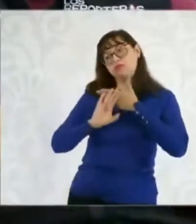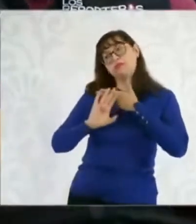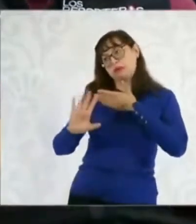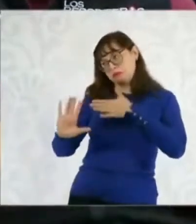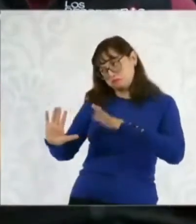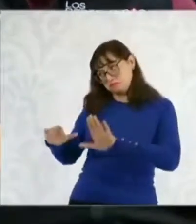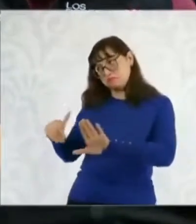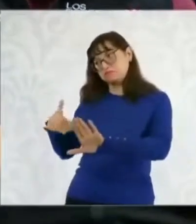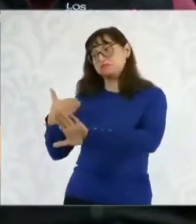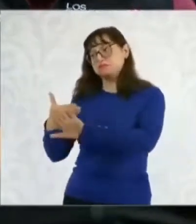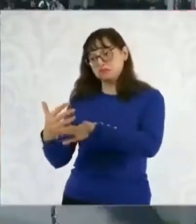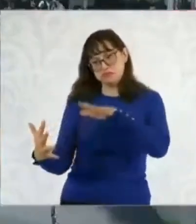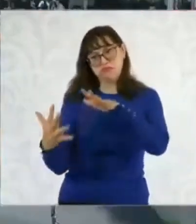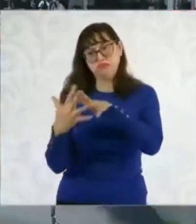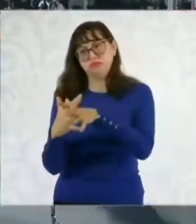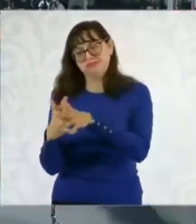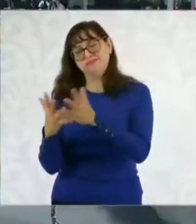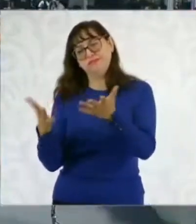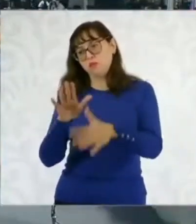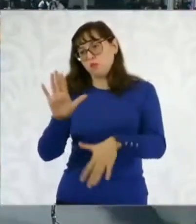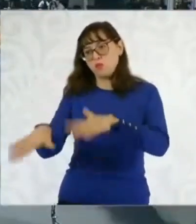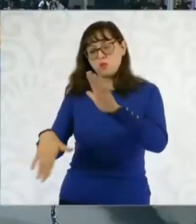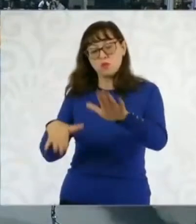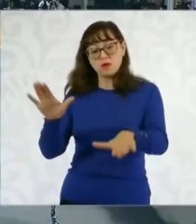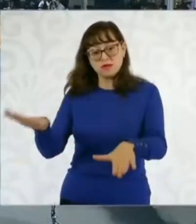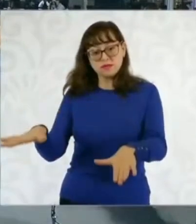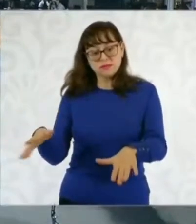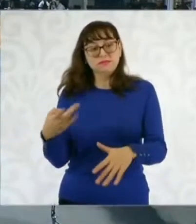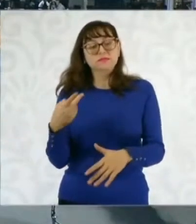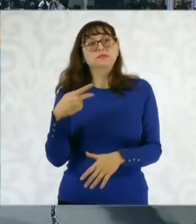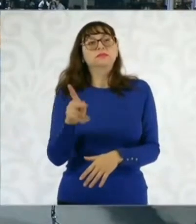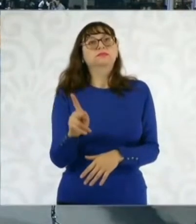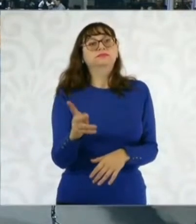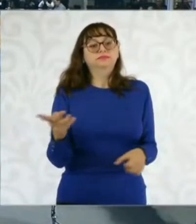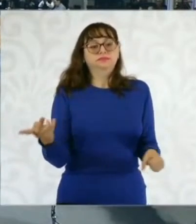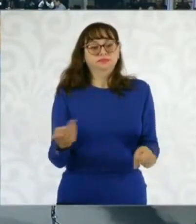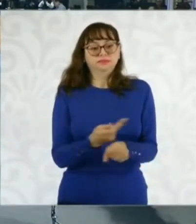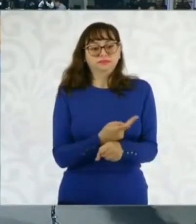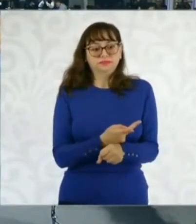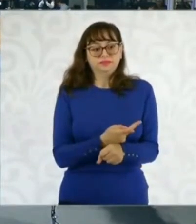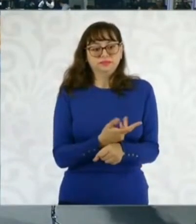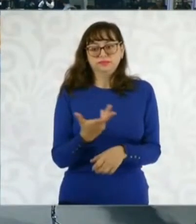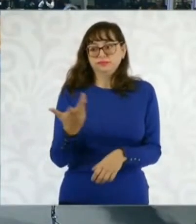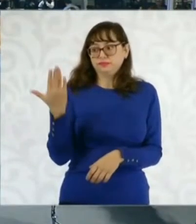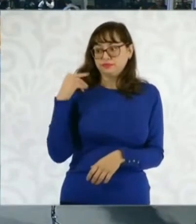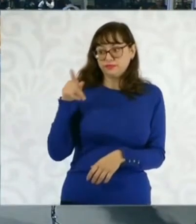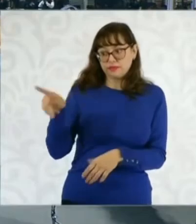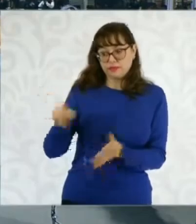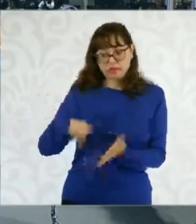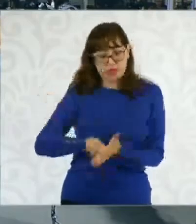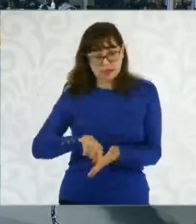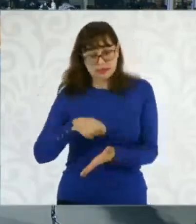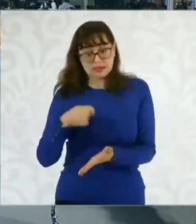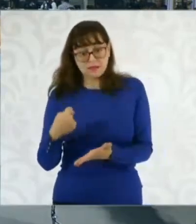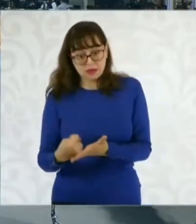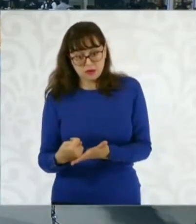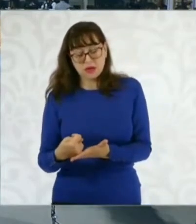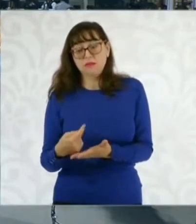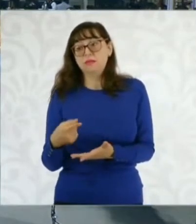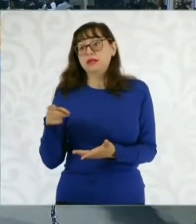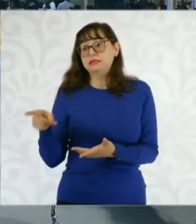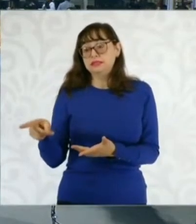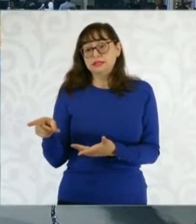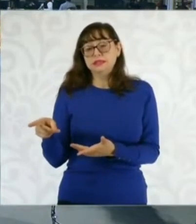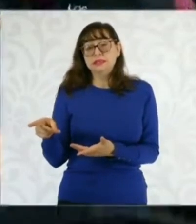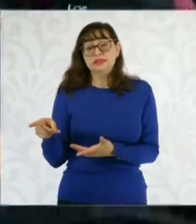porque primero fueron atacados. Ha habido algunos casos en otros años, por ejemplo, no olvidar el caso en Tamaulipas, también solo es en Sinaloa,